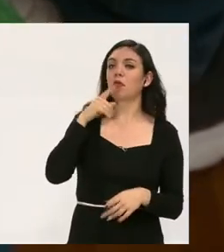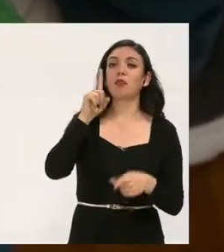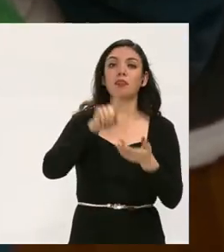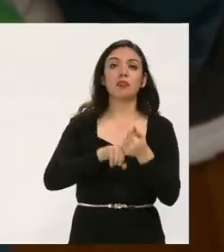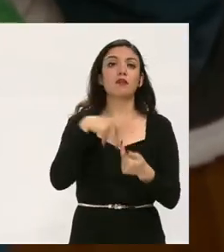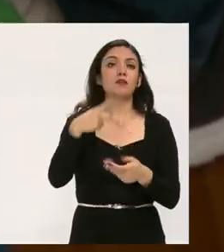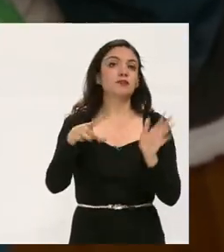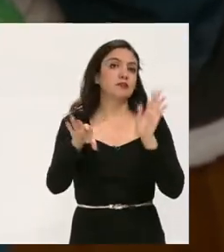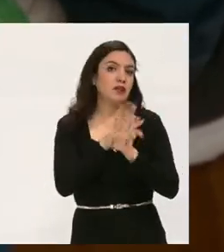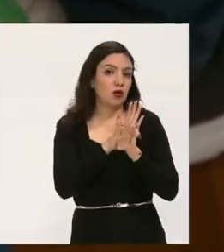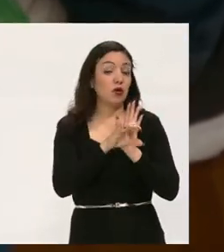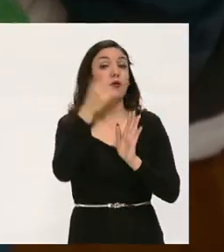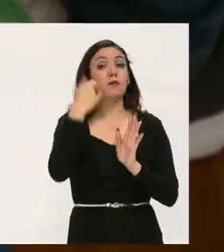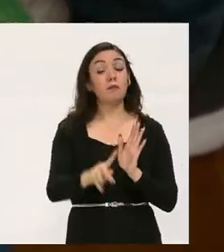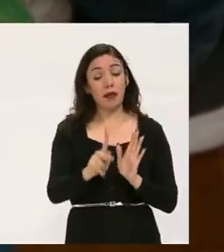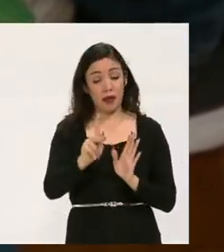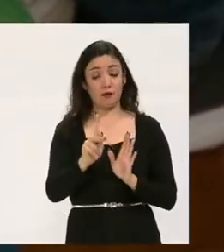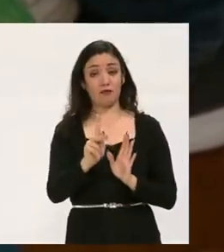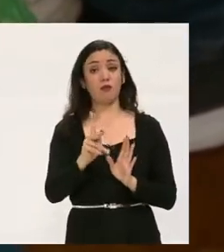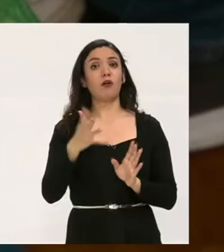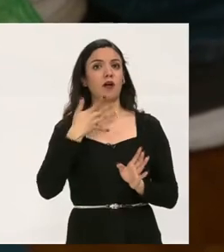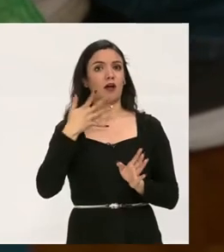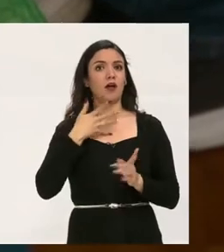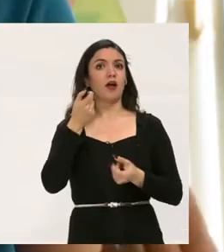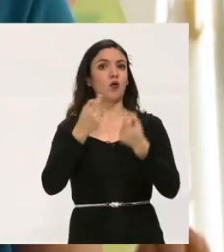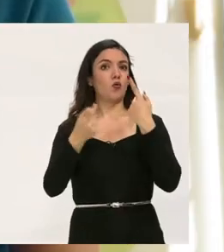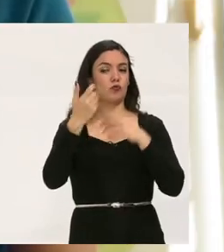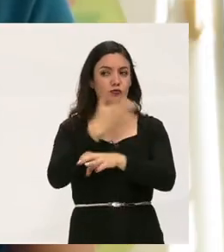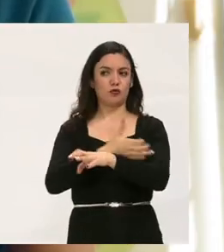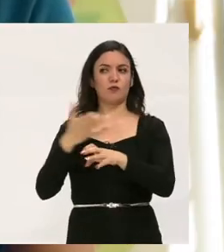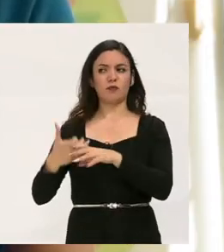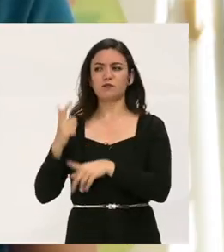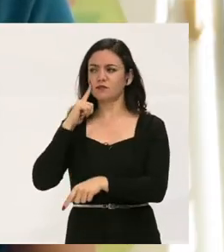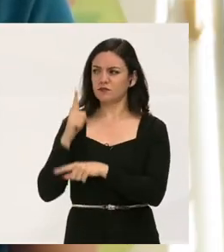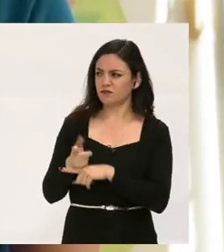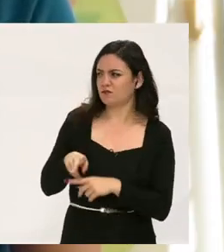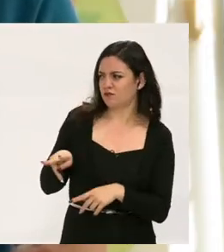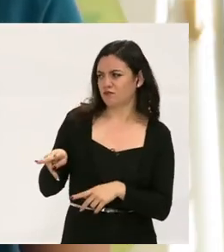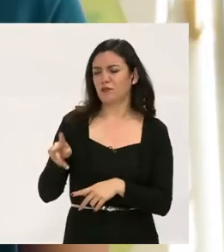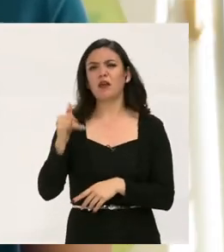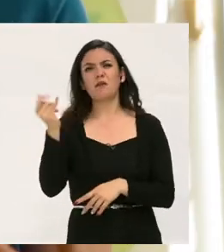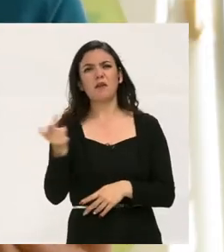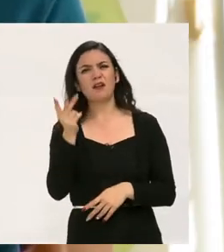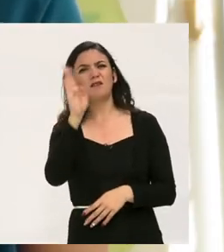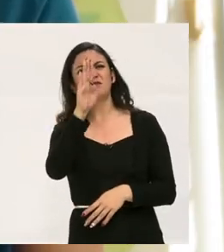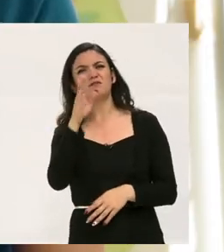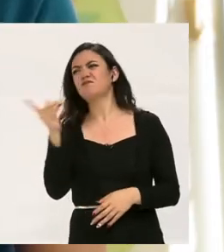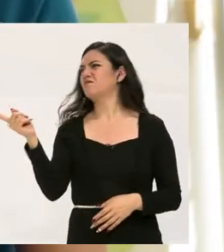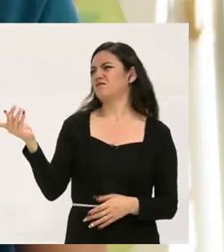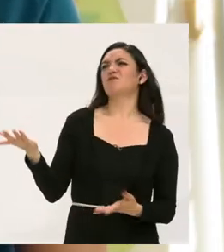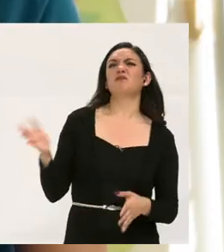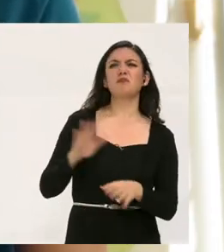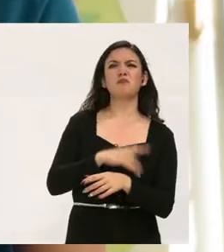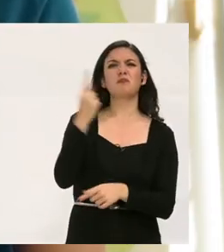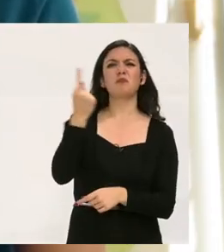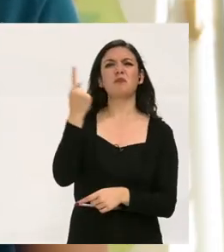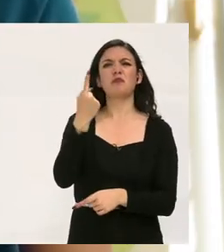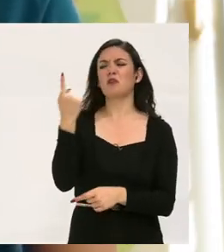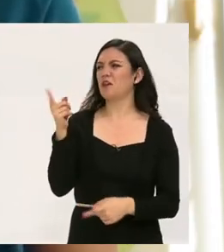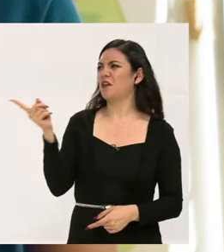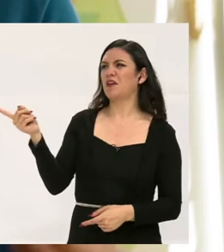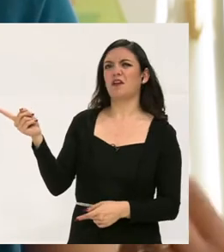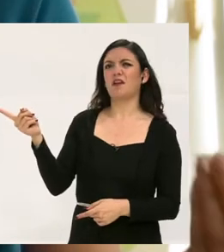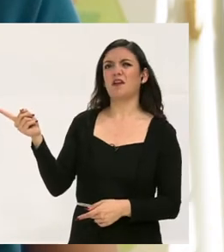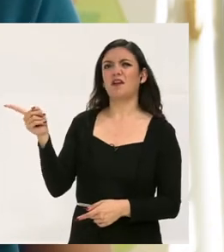desapercibido dentro de un salón de clases sin embargo algunos otros compañeritos se dan cuenta y preguntan este